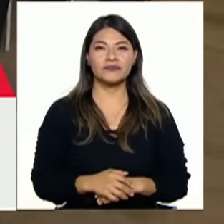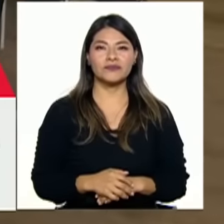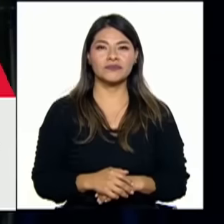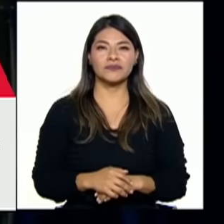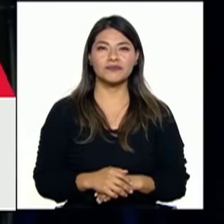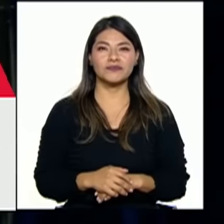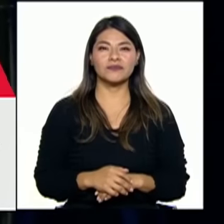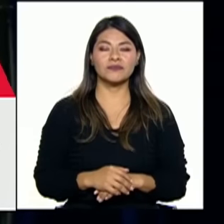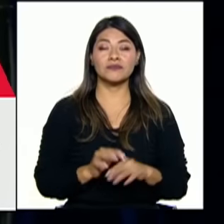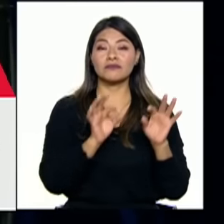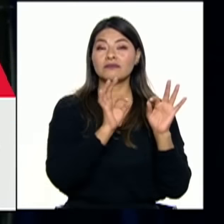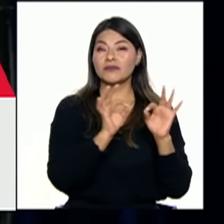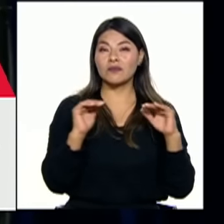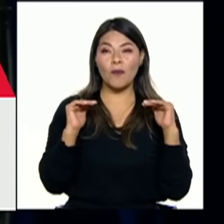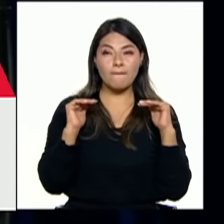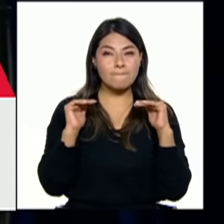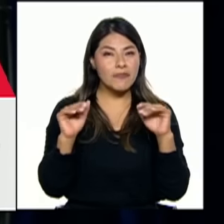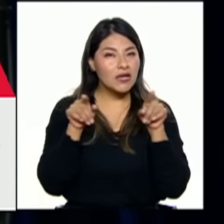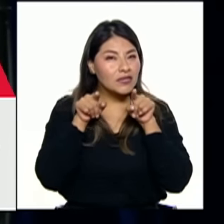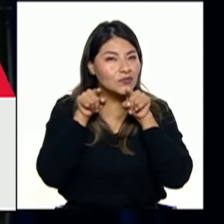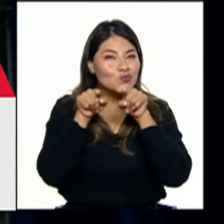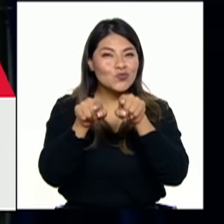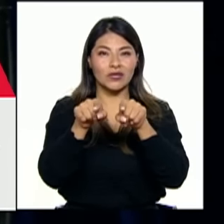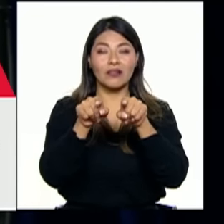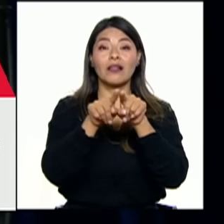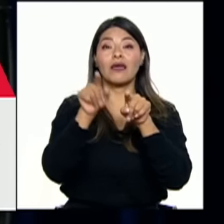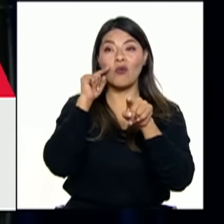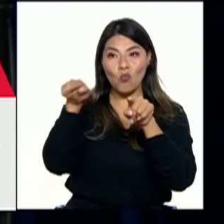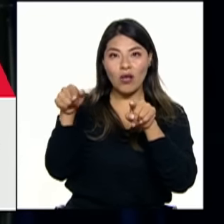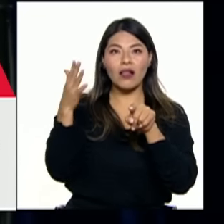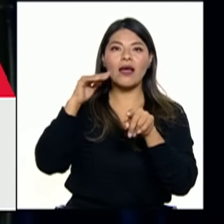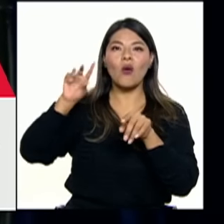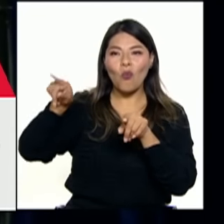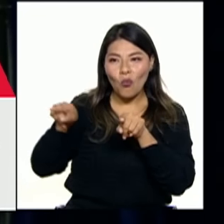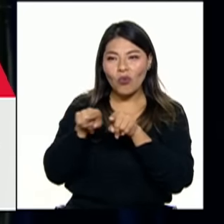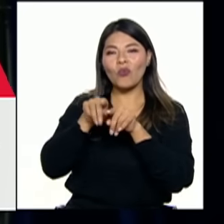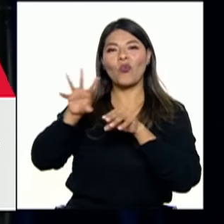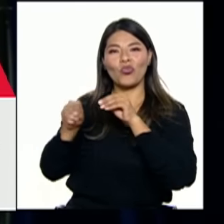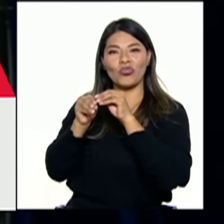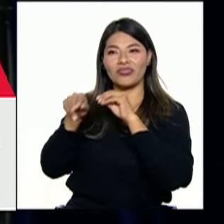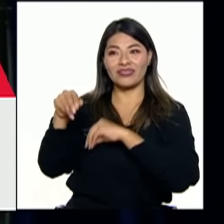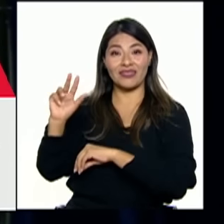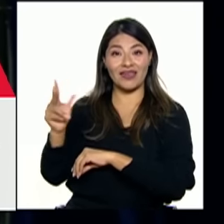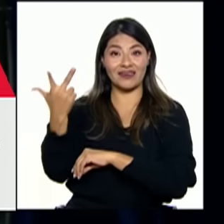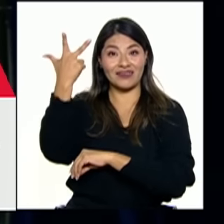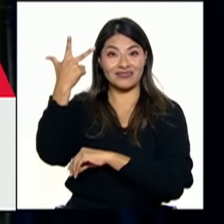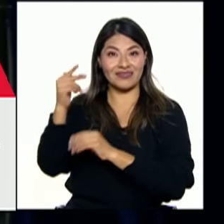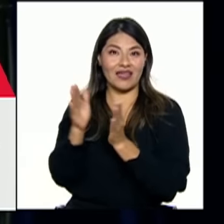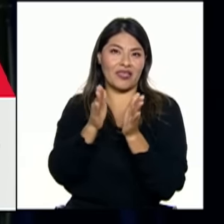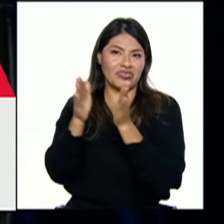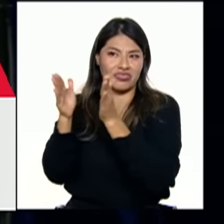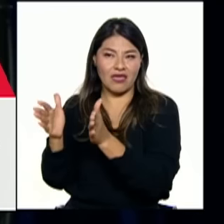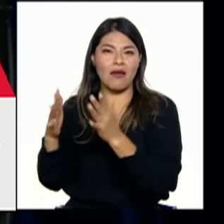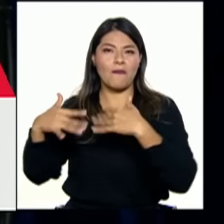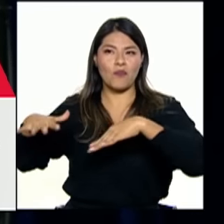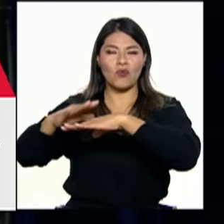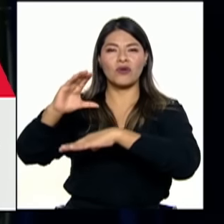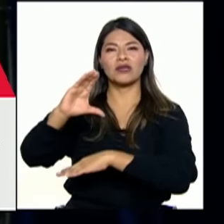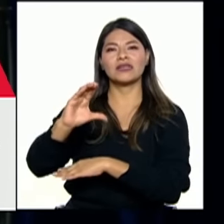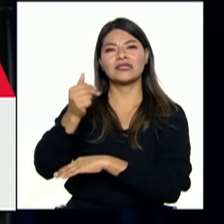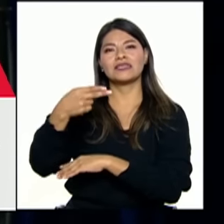En paralelo a ello, hemos logrado destrabar la tercera etapa del proyecto Chavimochic,